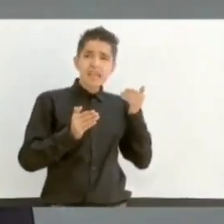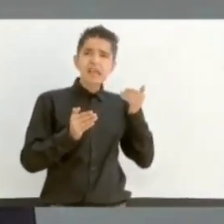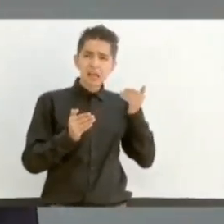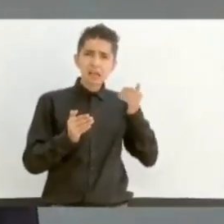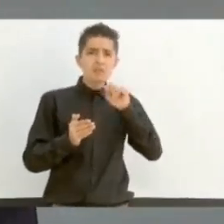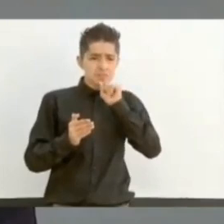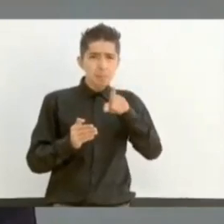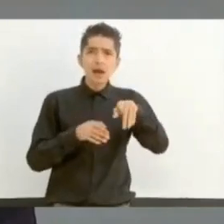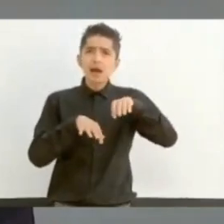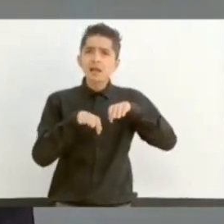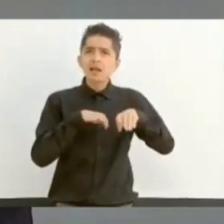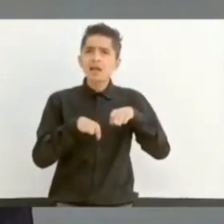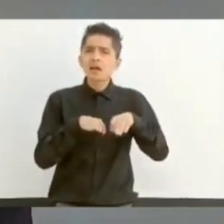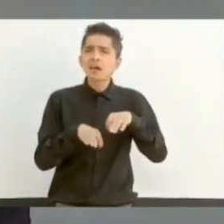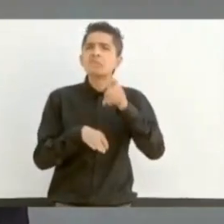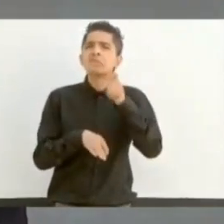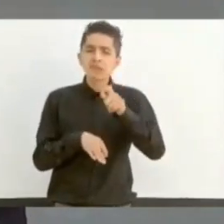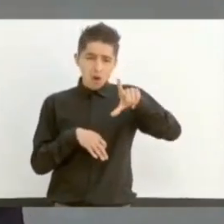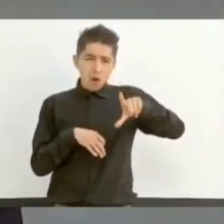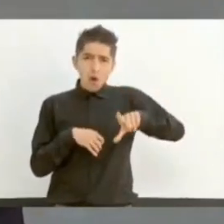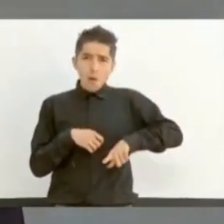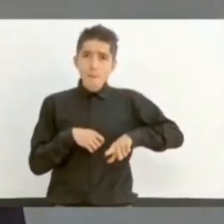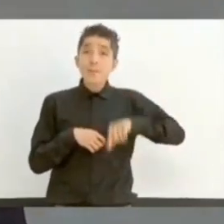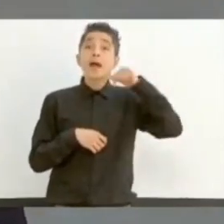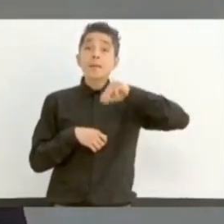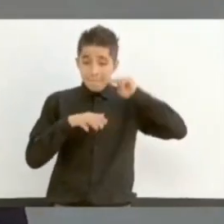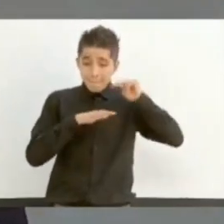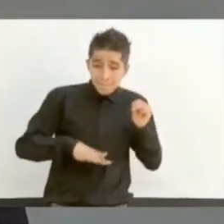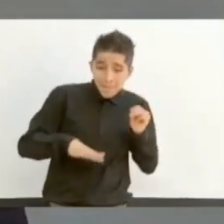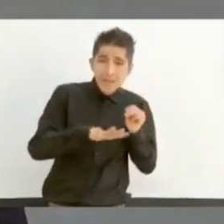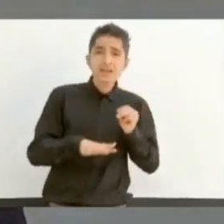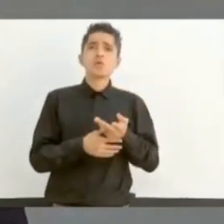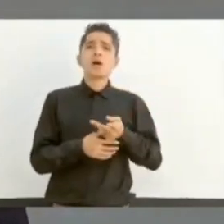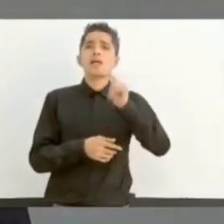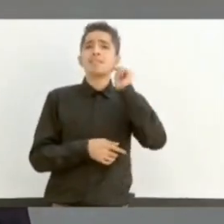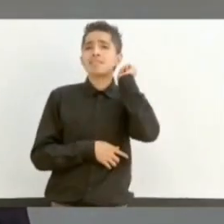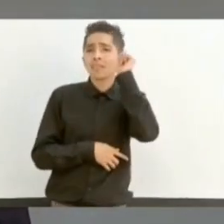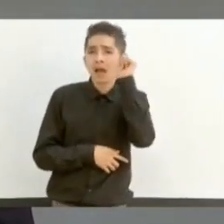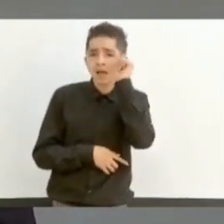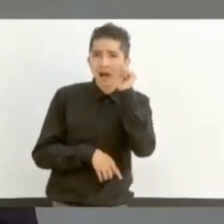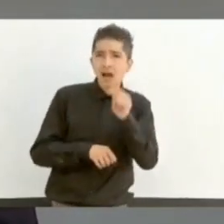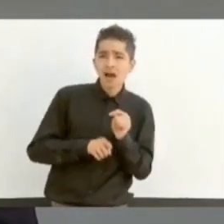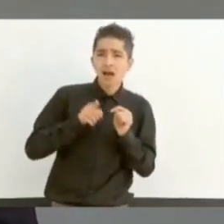fue también gobernador en Michoacán, en Tabasco,